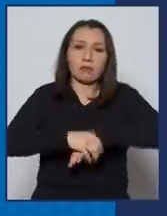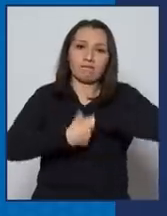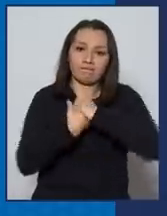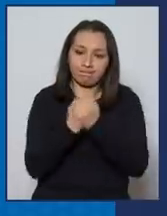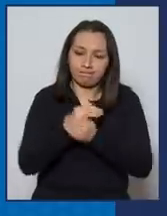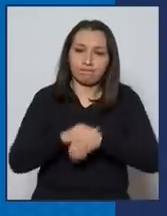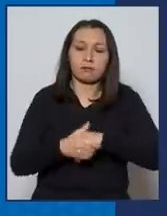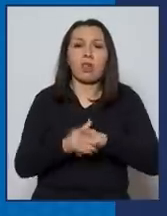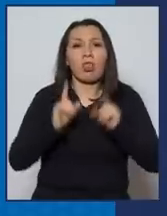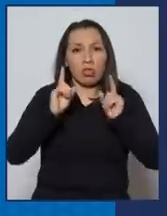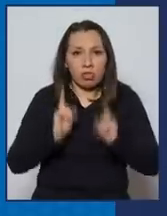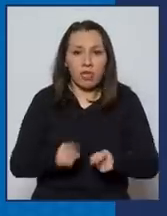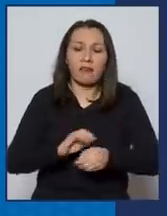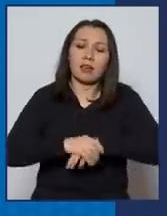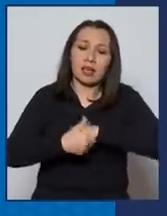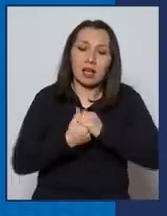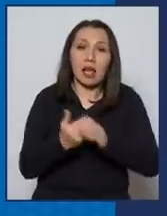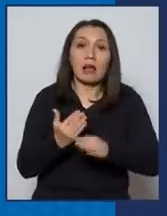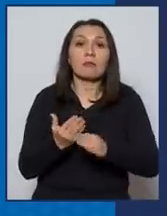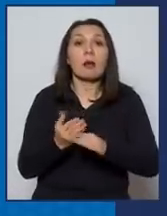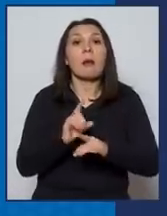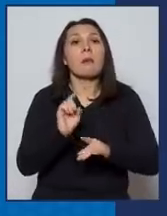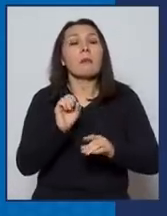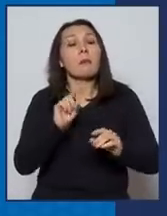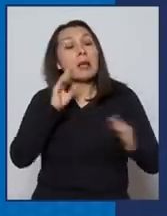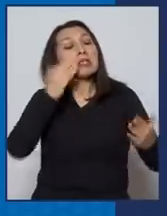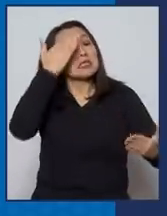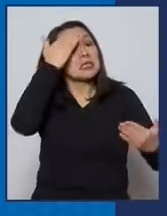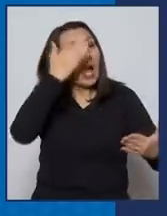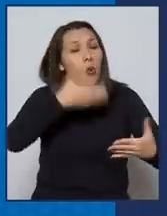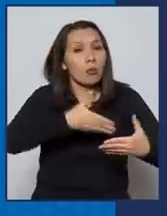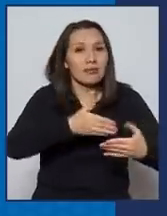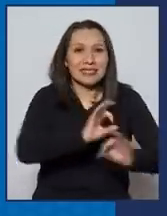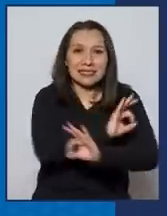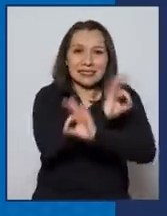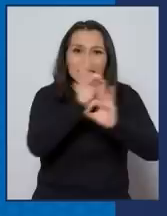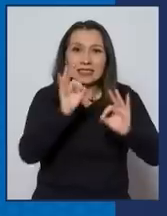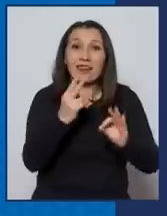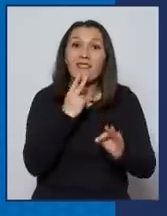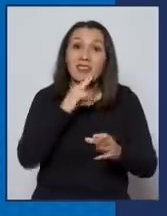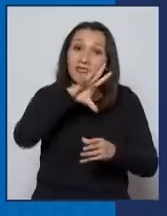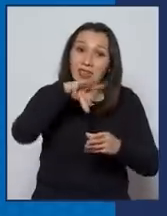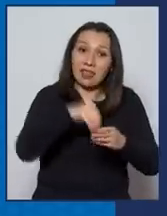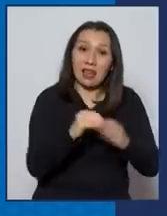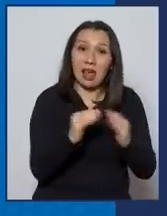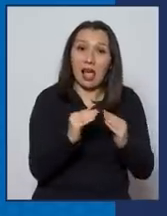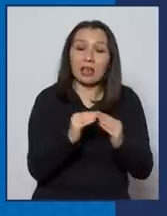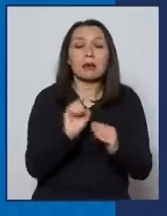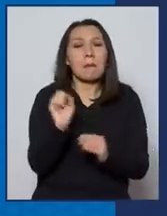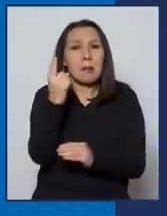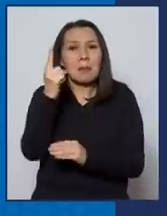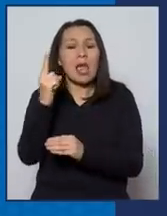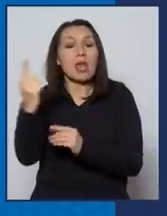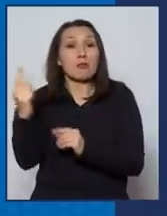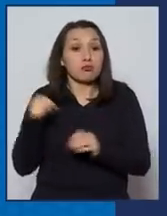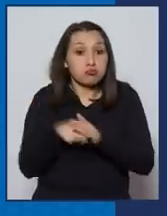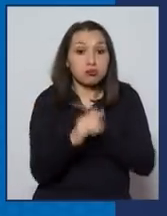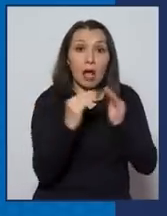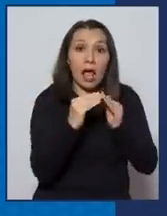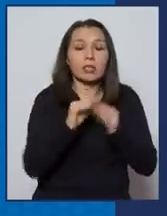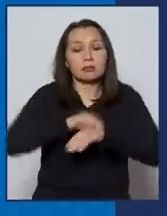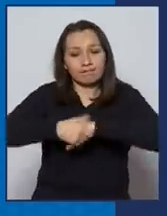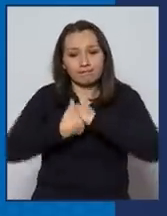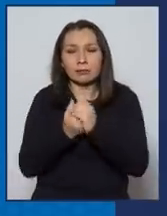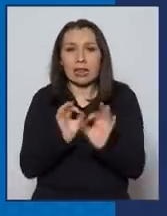manos. Deben lavarse las manos antes de saludar a cualquier persona que viva con ustedes en el lugar para evitar traspasar